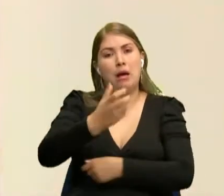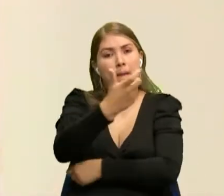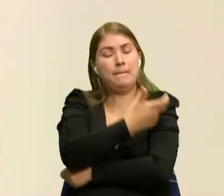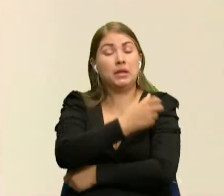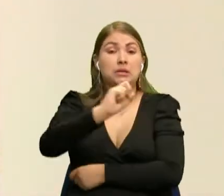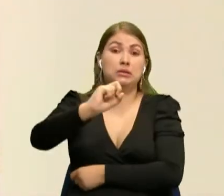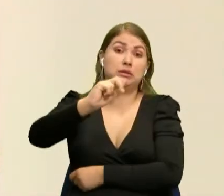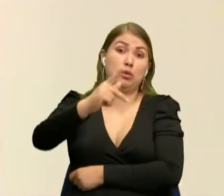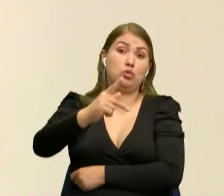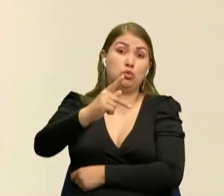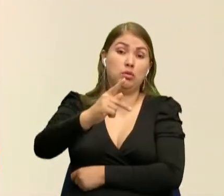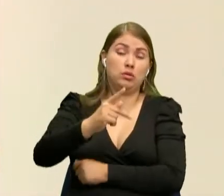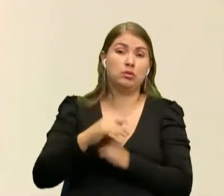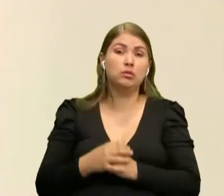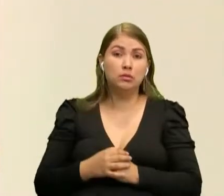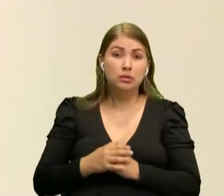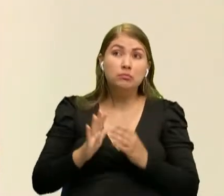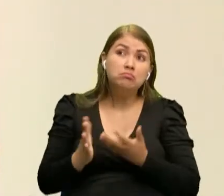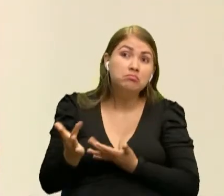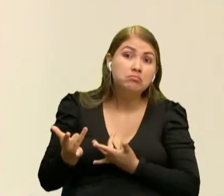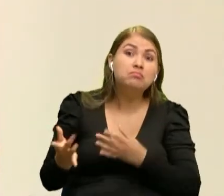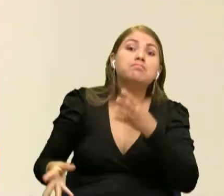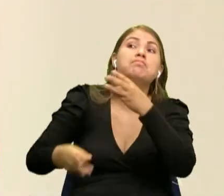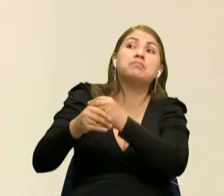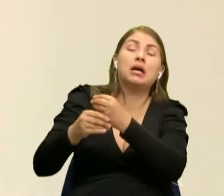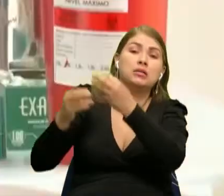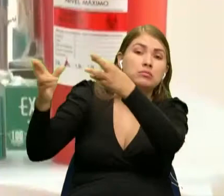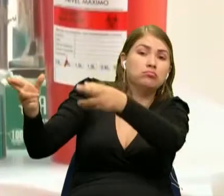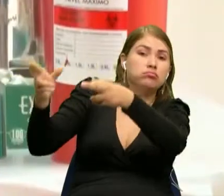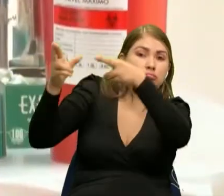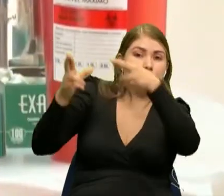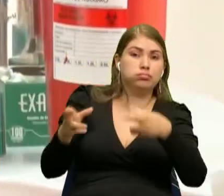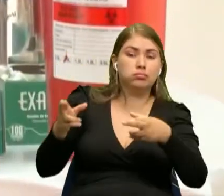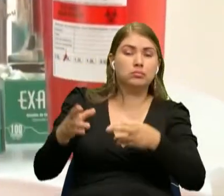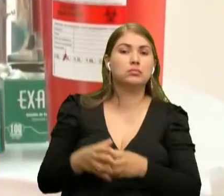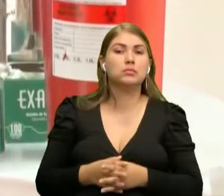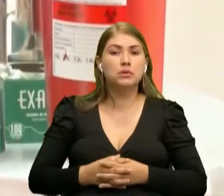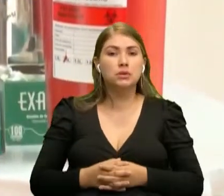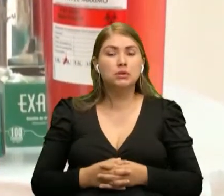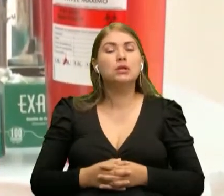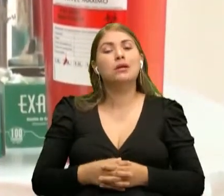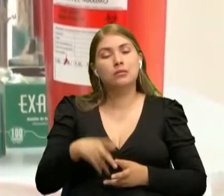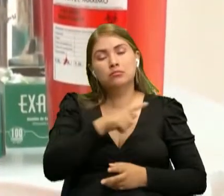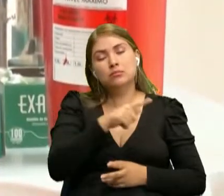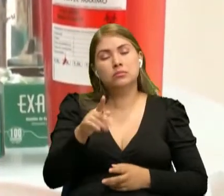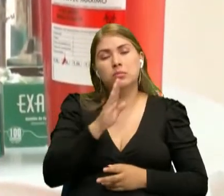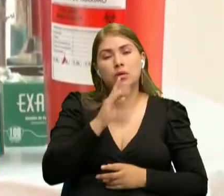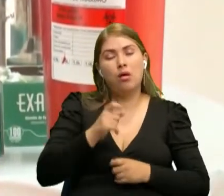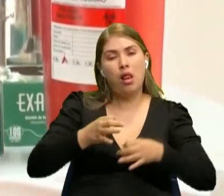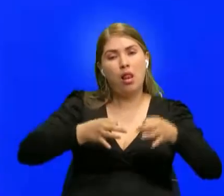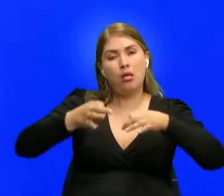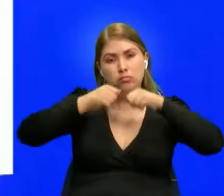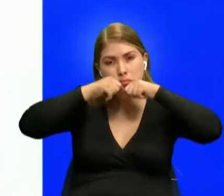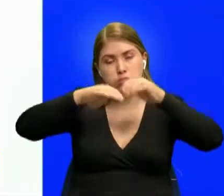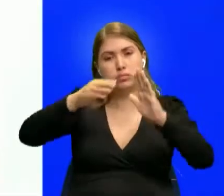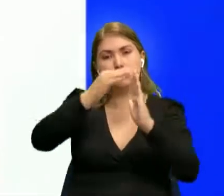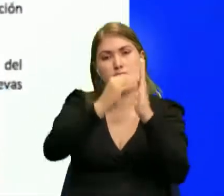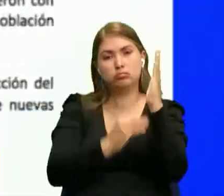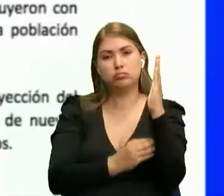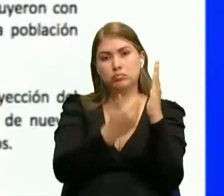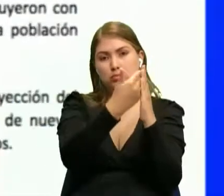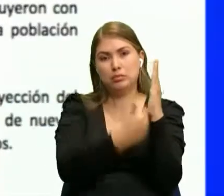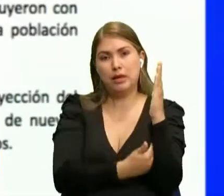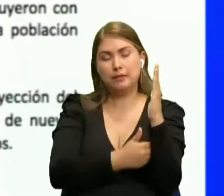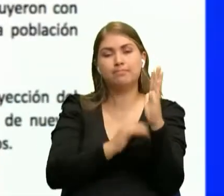las segundas dosis mientras llegan más existencias del biológico. Así lo explicaron a través de este comunicado. Con esto,